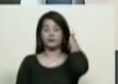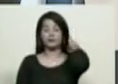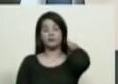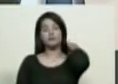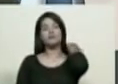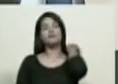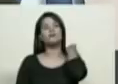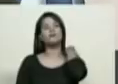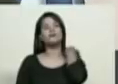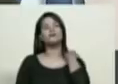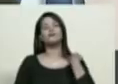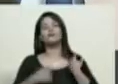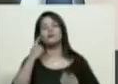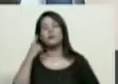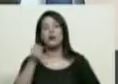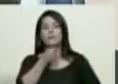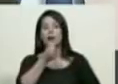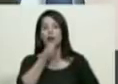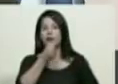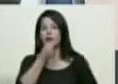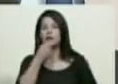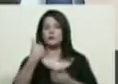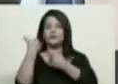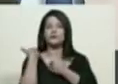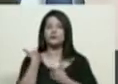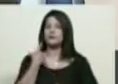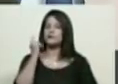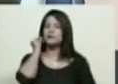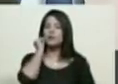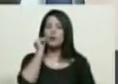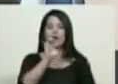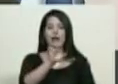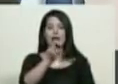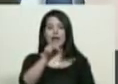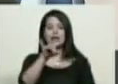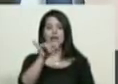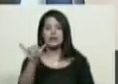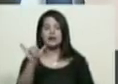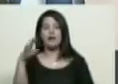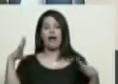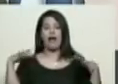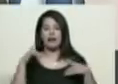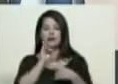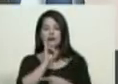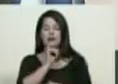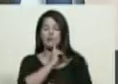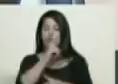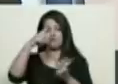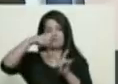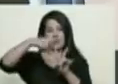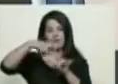periodista a cargo pregunta a cargo de la periodista tenían el de venezolana de televisión